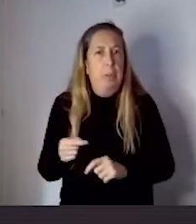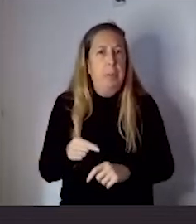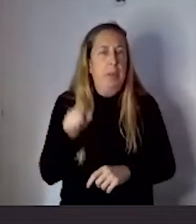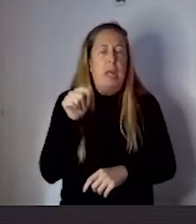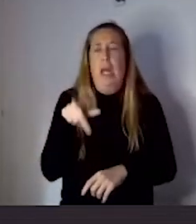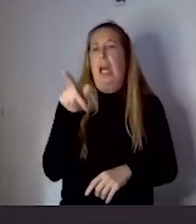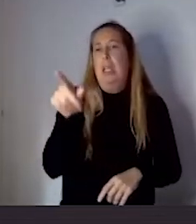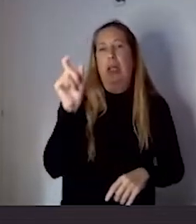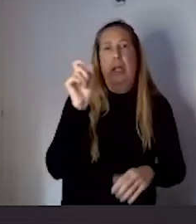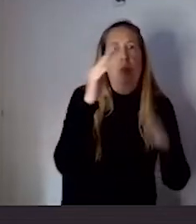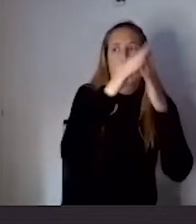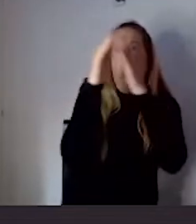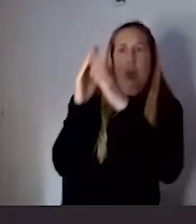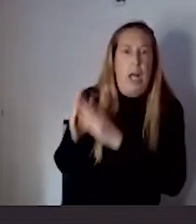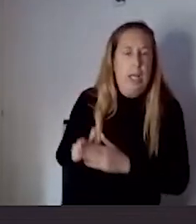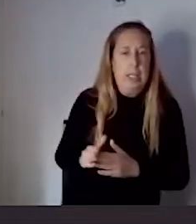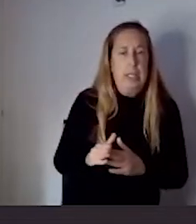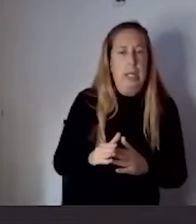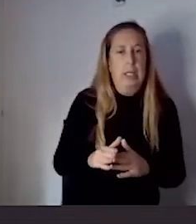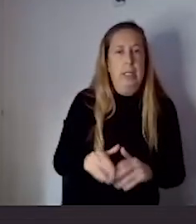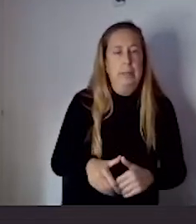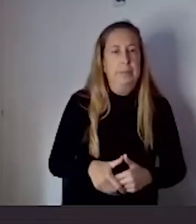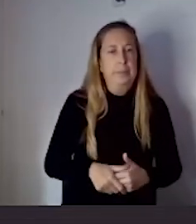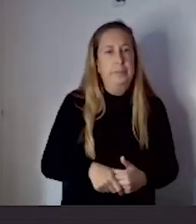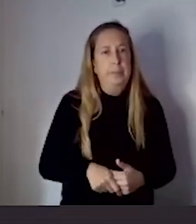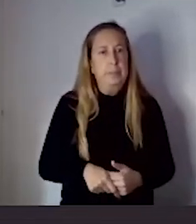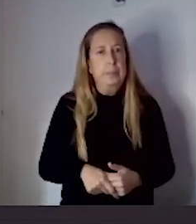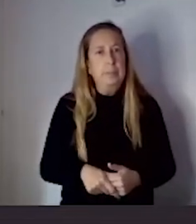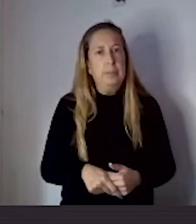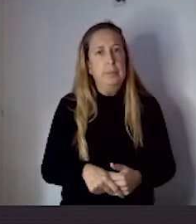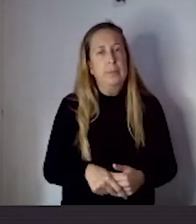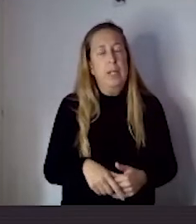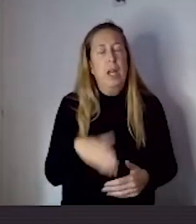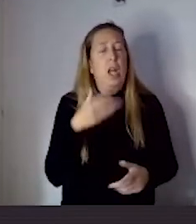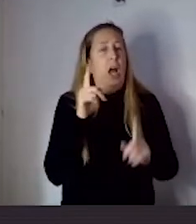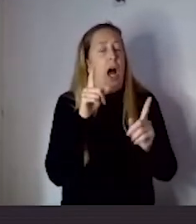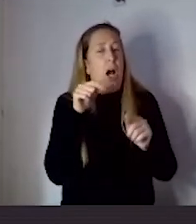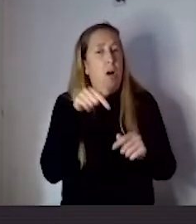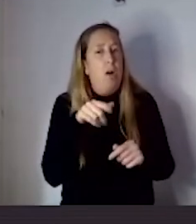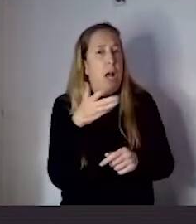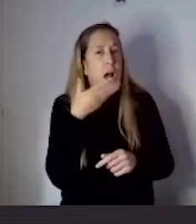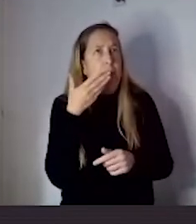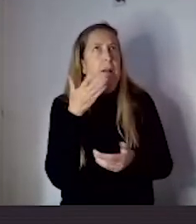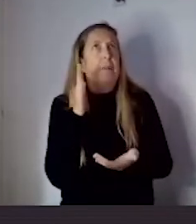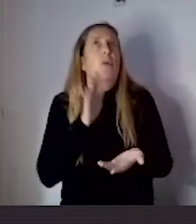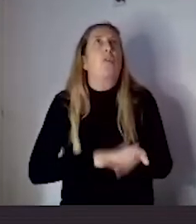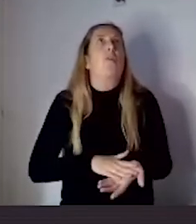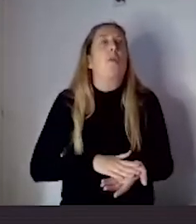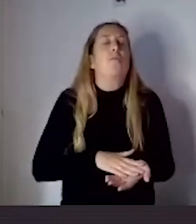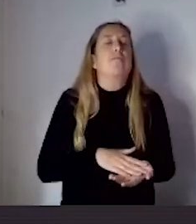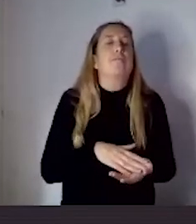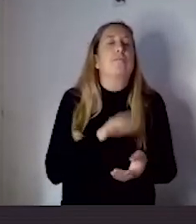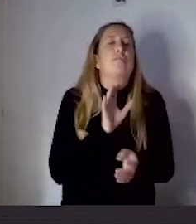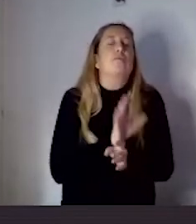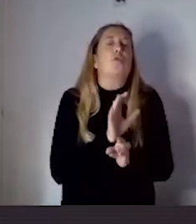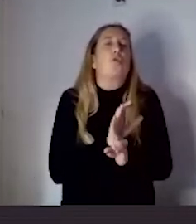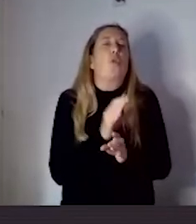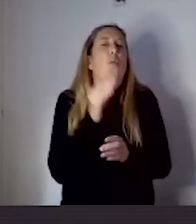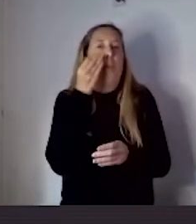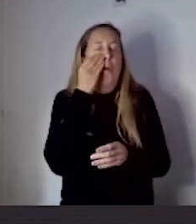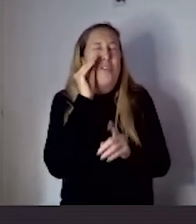o techo o sea ya no estamos hablando de algo como un mono verdad que es una expresión del este pero estamos hablando de